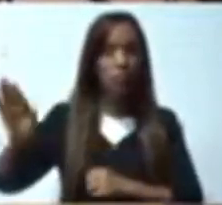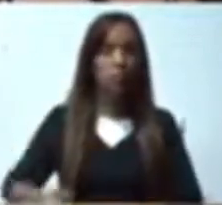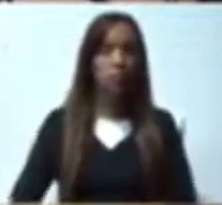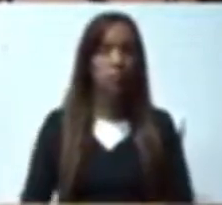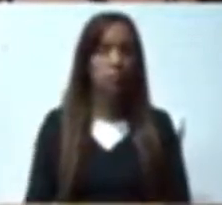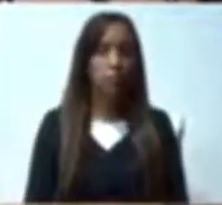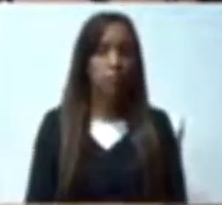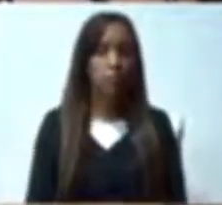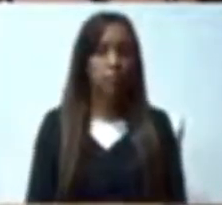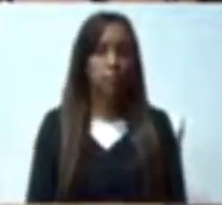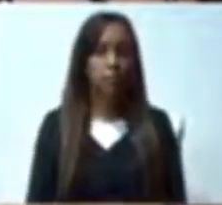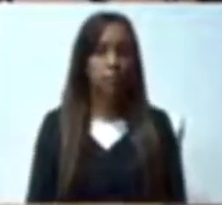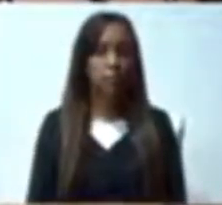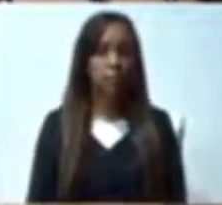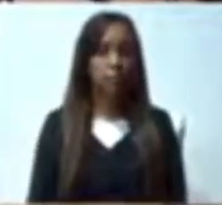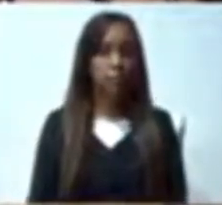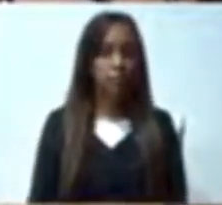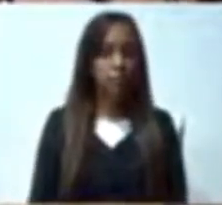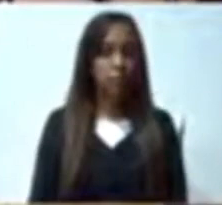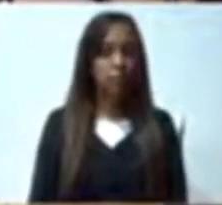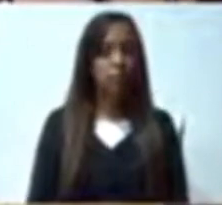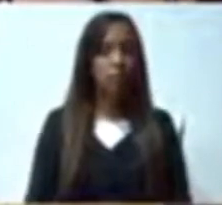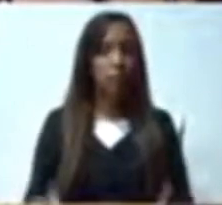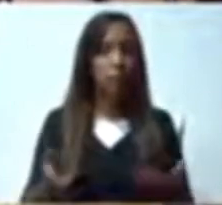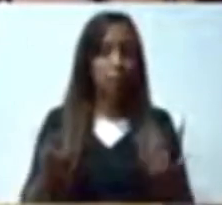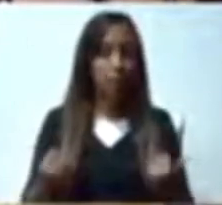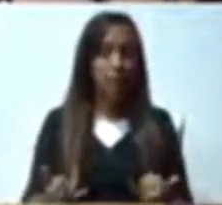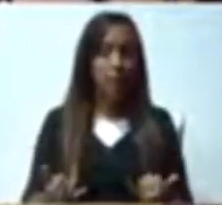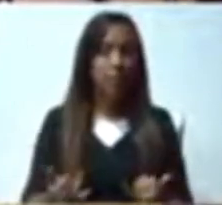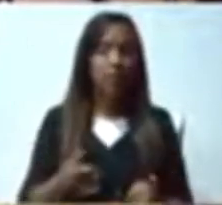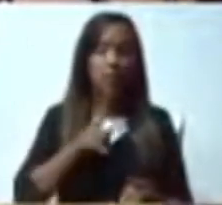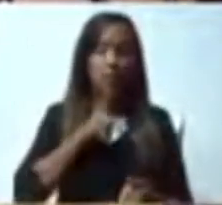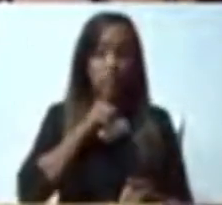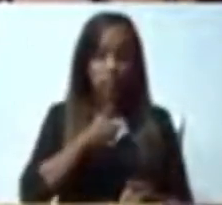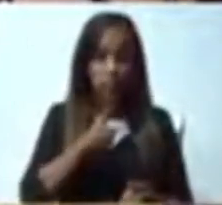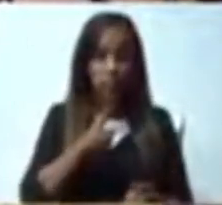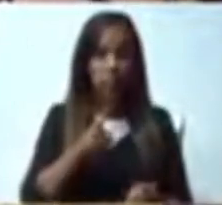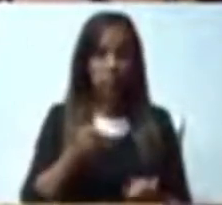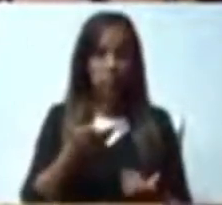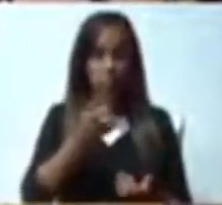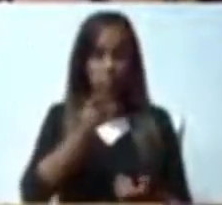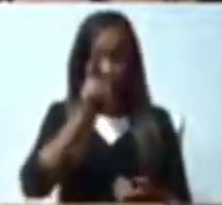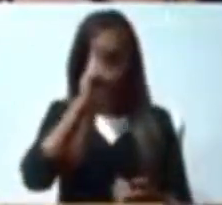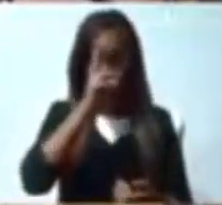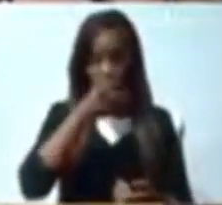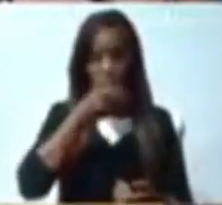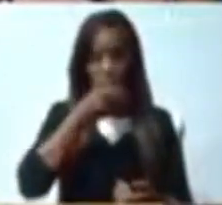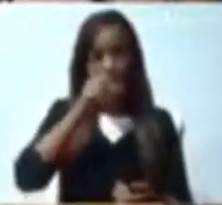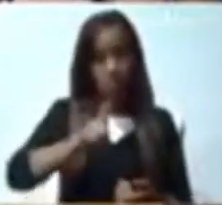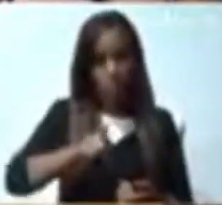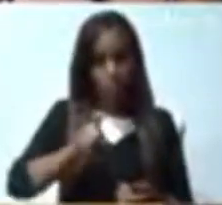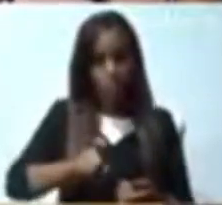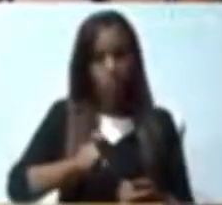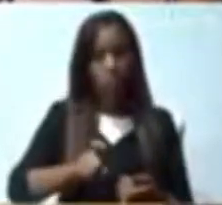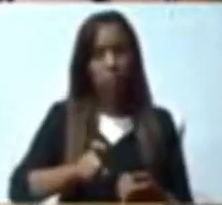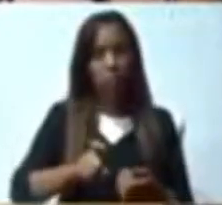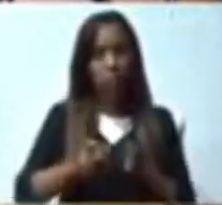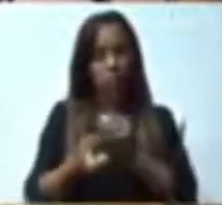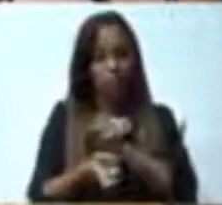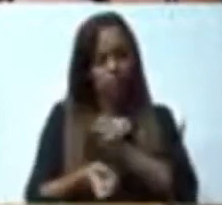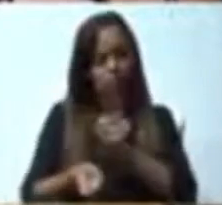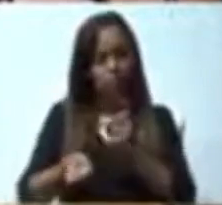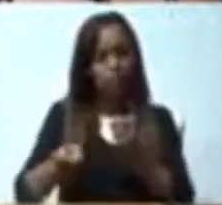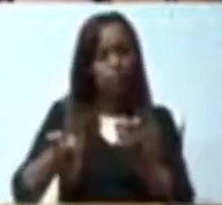necesita que aquí se haga una reforma integral. Incluso recuerdo que al